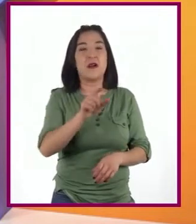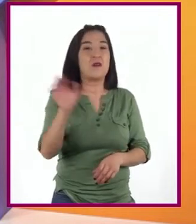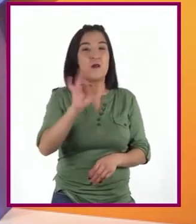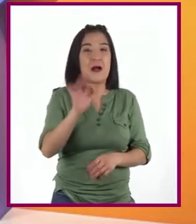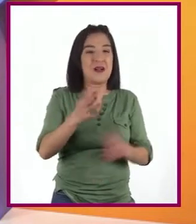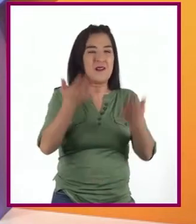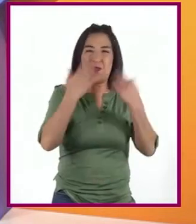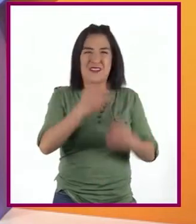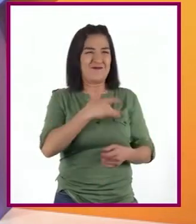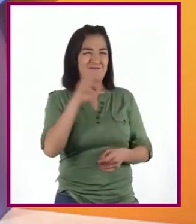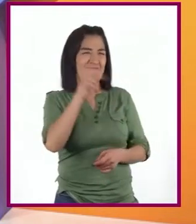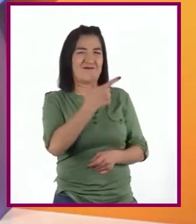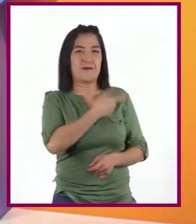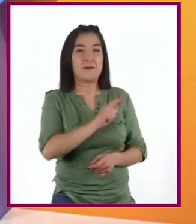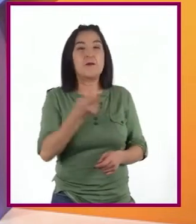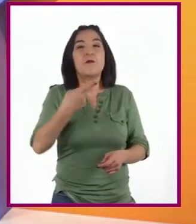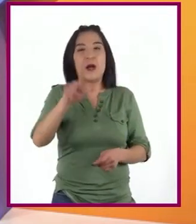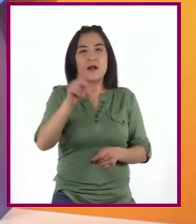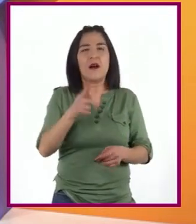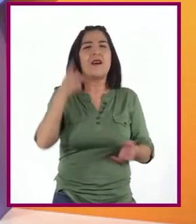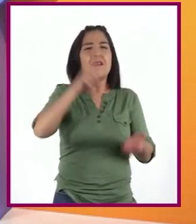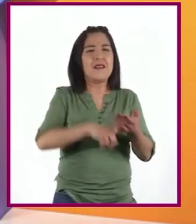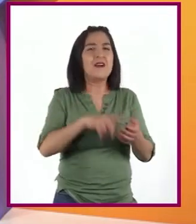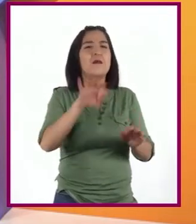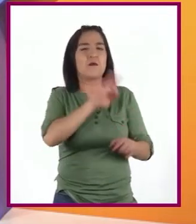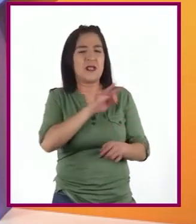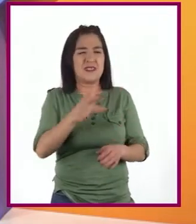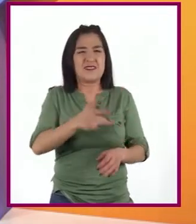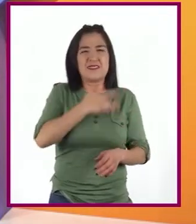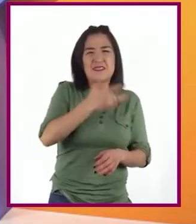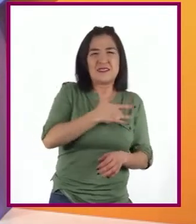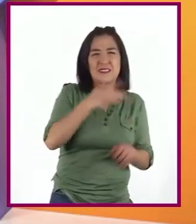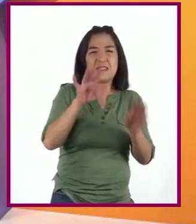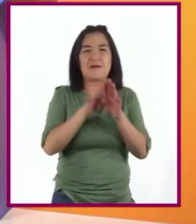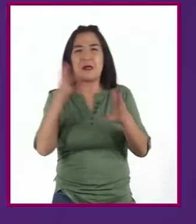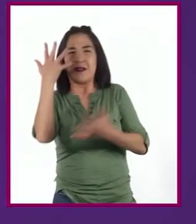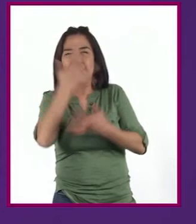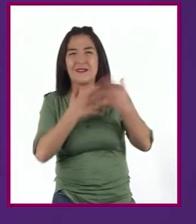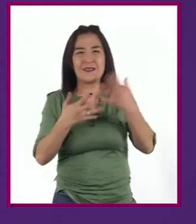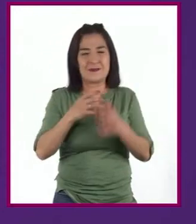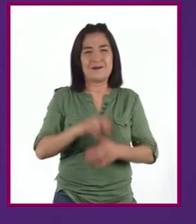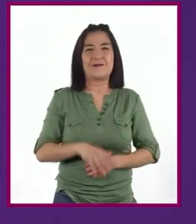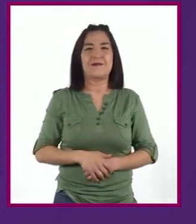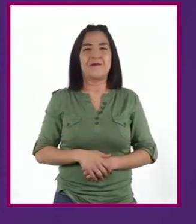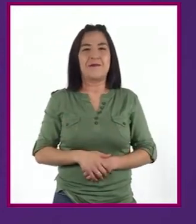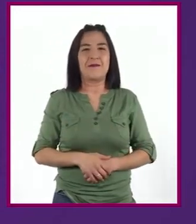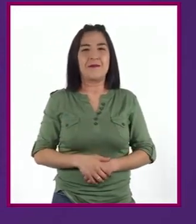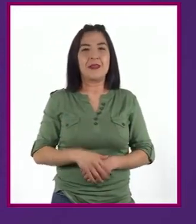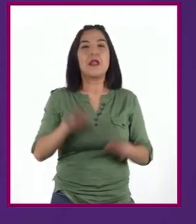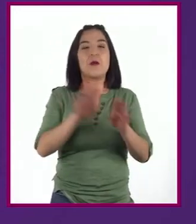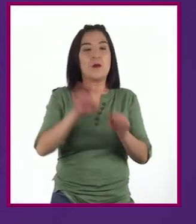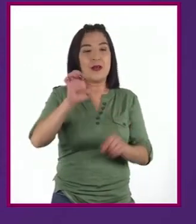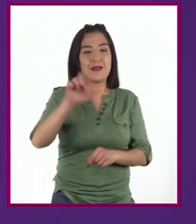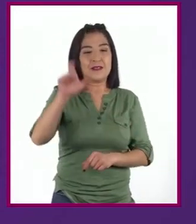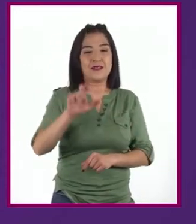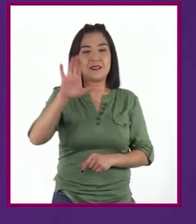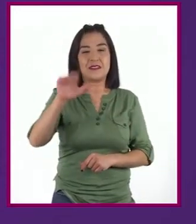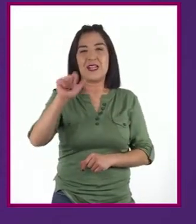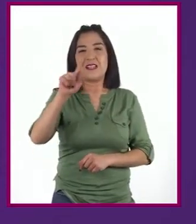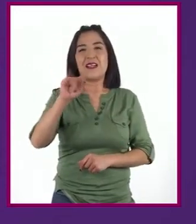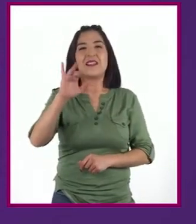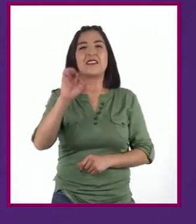es placentero, mueve a los sentimientos, turba y conmueve. La exaltación de la